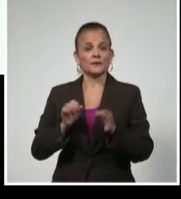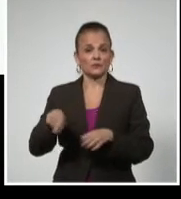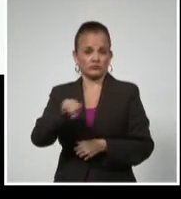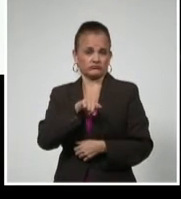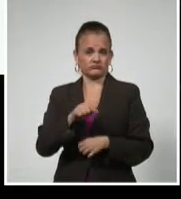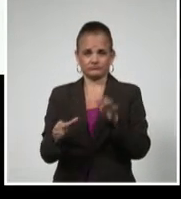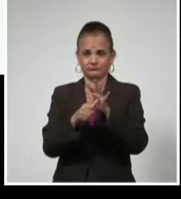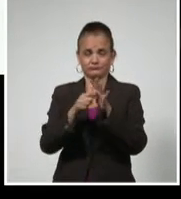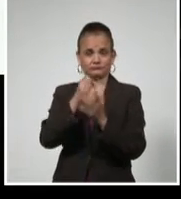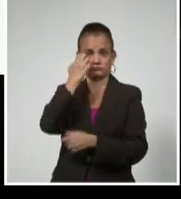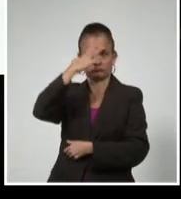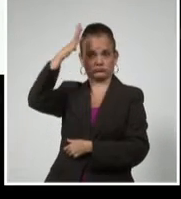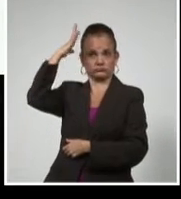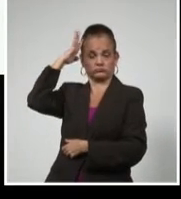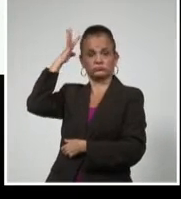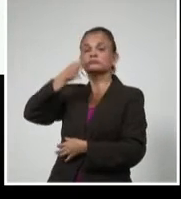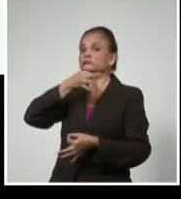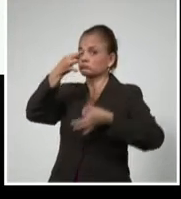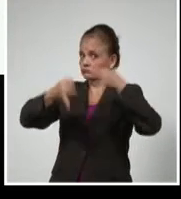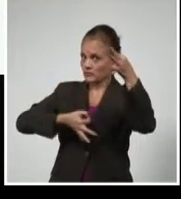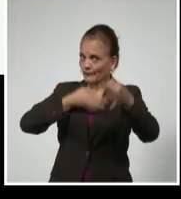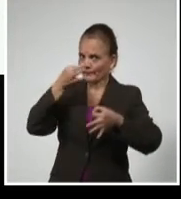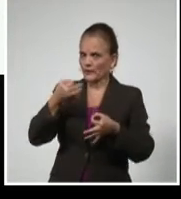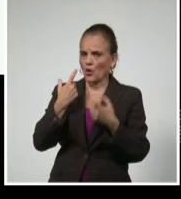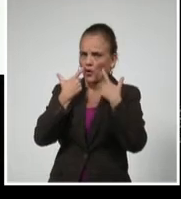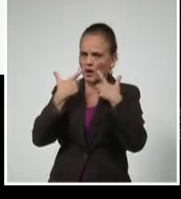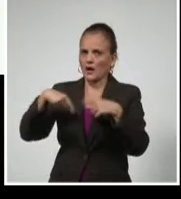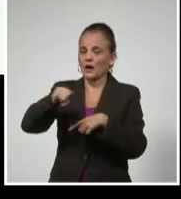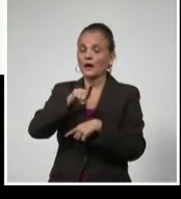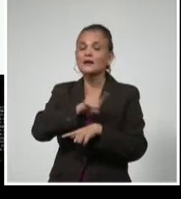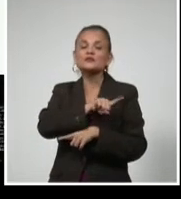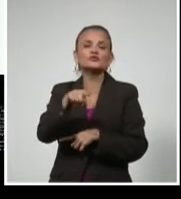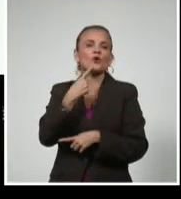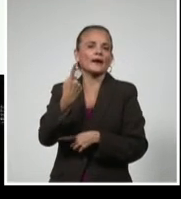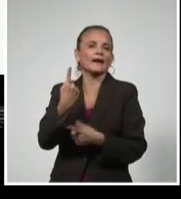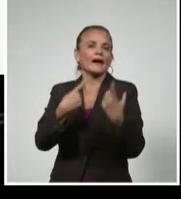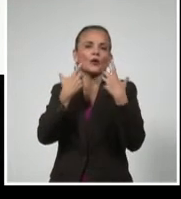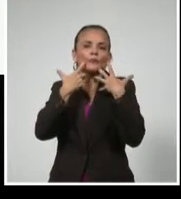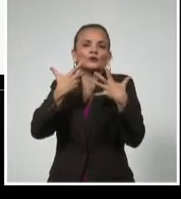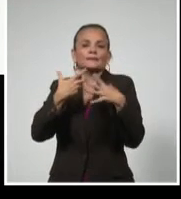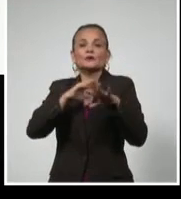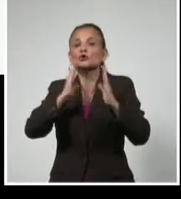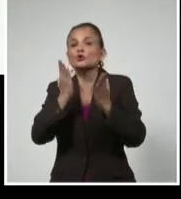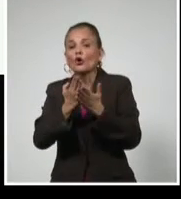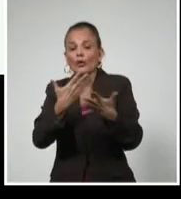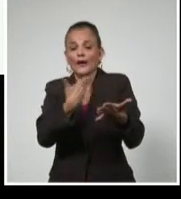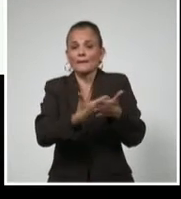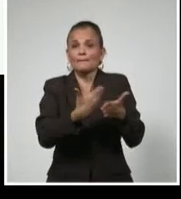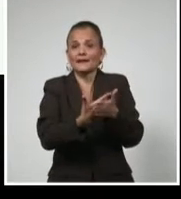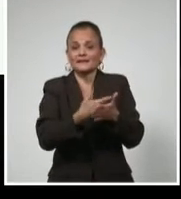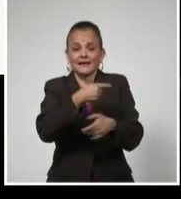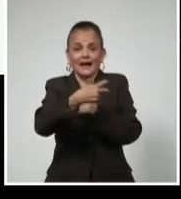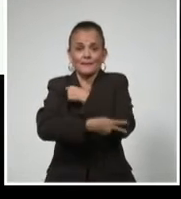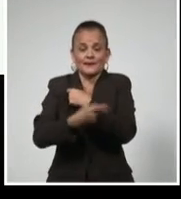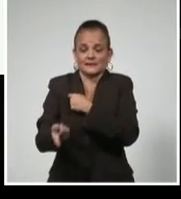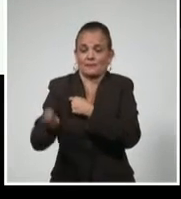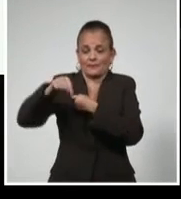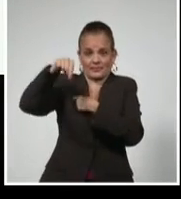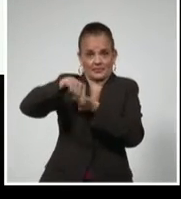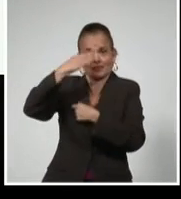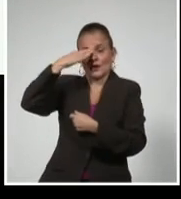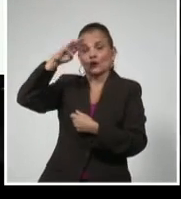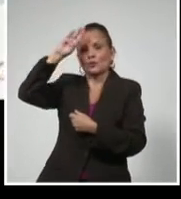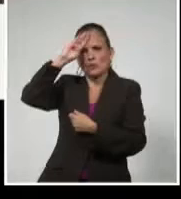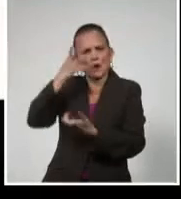por supuesto, fue muy importante y una muy buena señal para todas las empresas que trabajan en Cuba, que tienen negocios en Cuba, que están interviniendo en Cuba desde hace